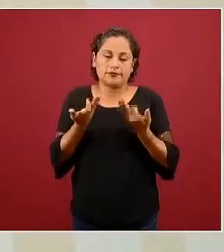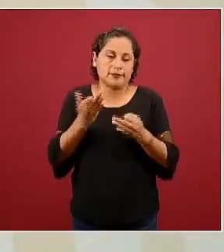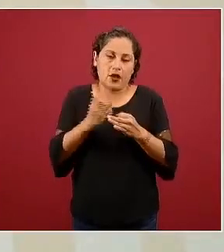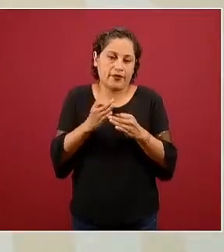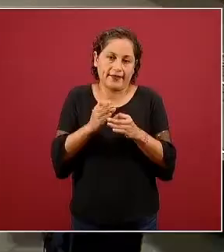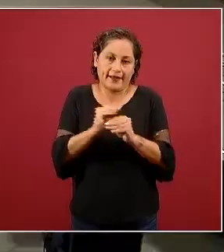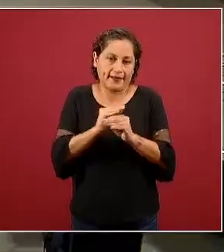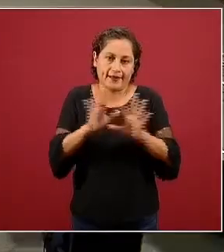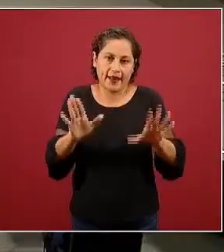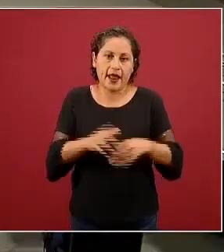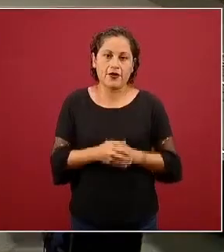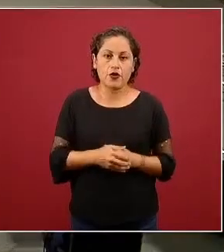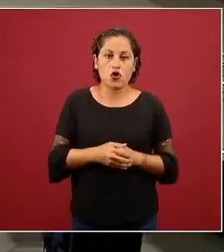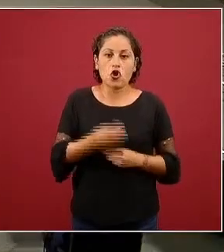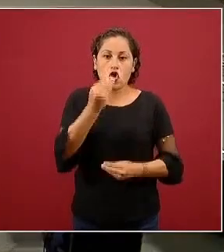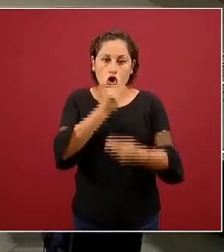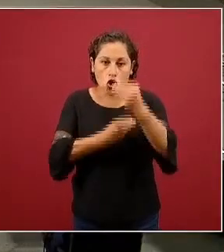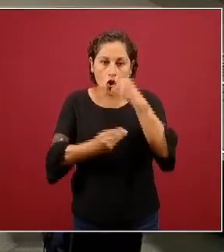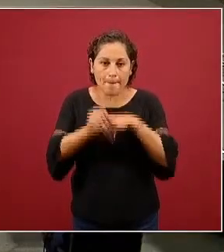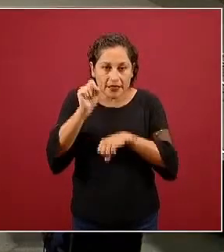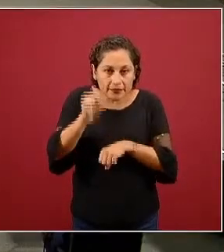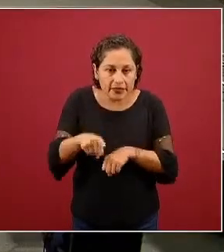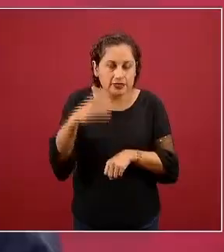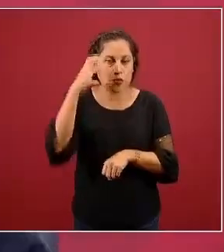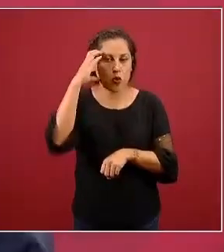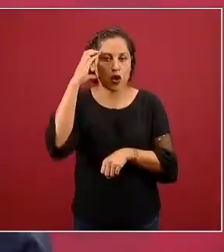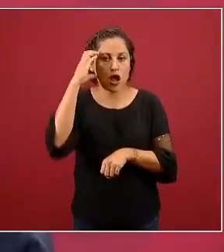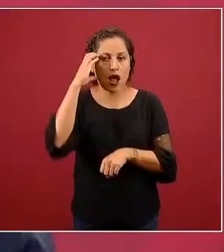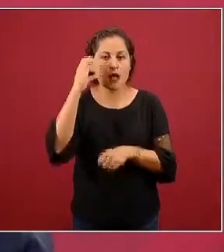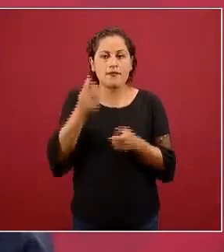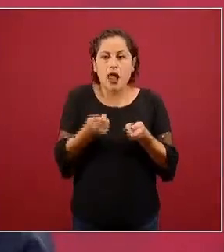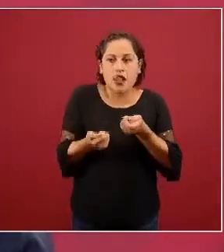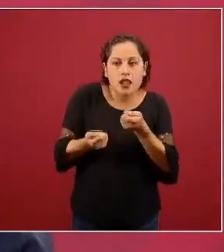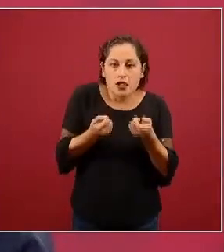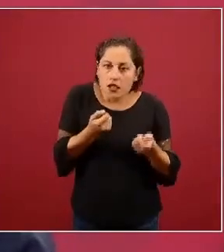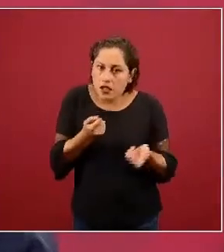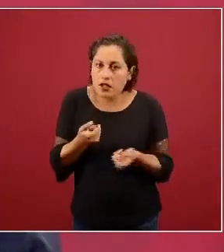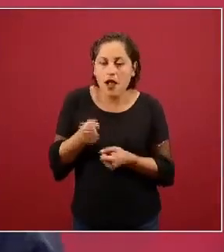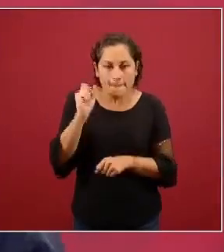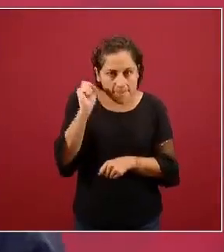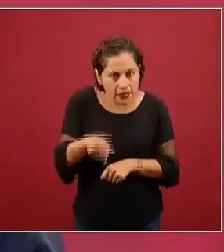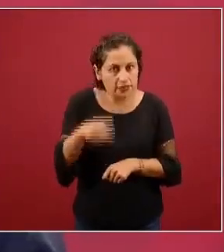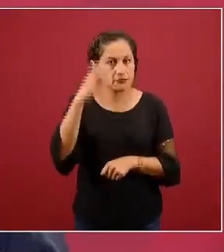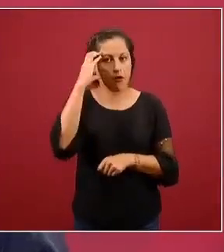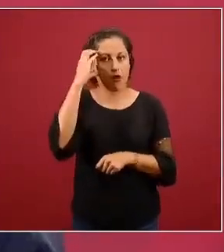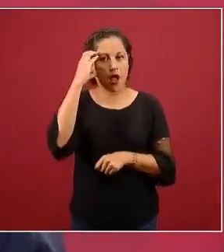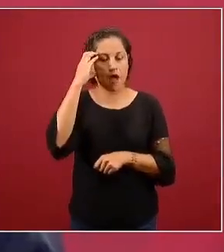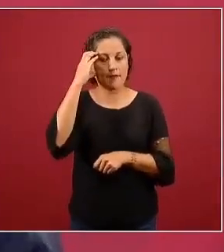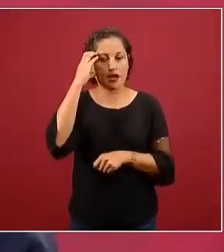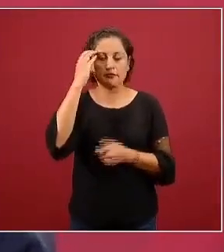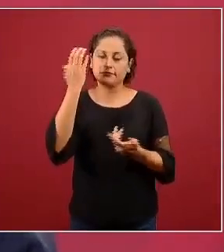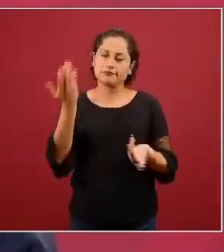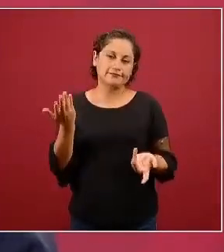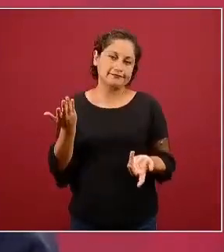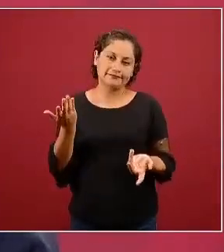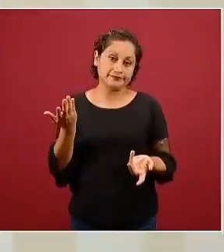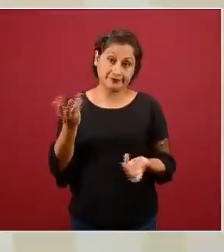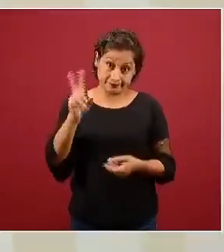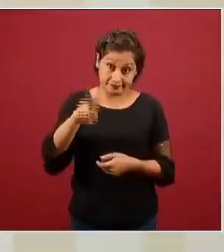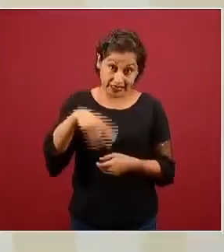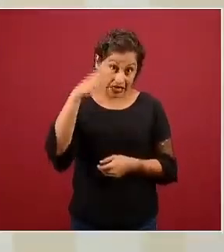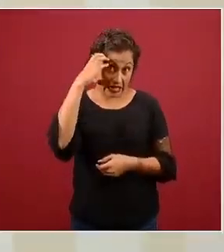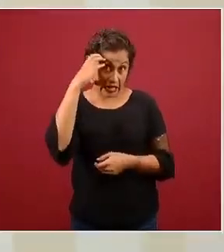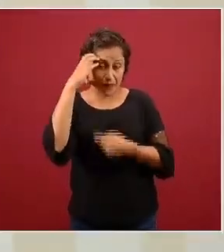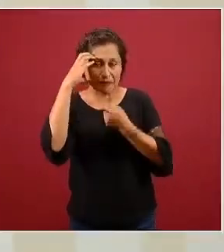ahorita, ¿no? Desayunan, comen y cenan en la cama y juegan videojuegos en la cama. Entonces, enseñarles para qué es la cama, ¿no?